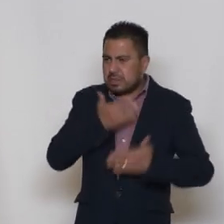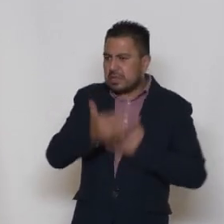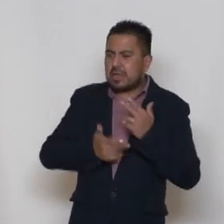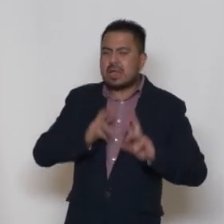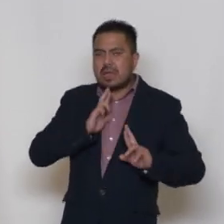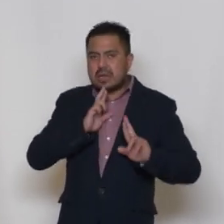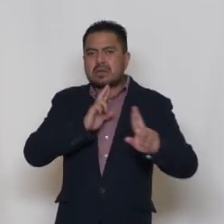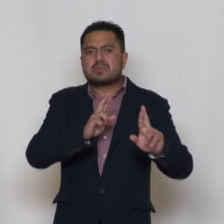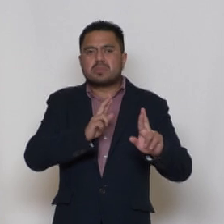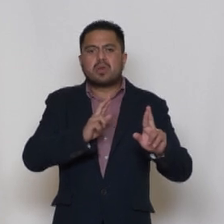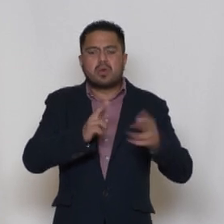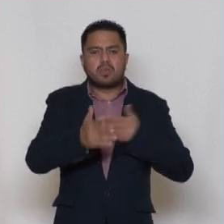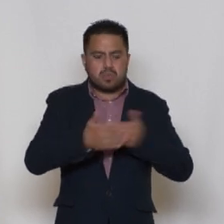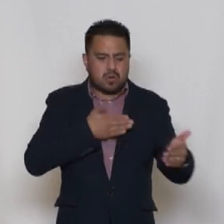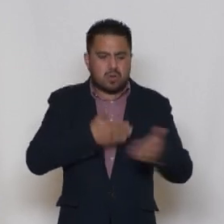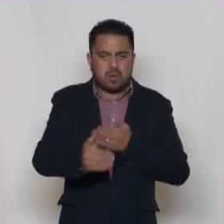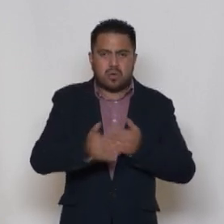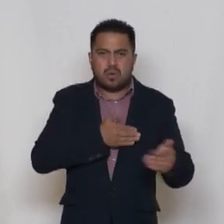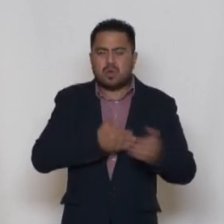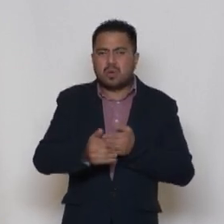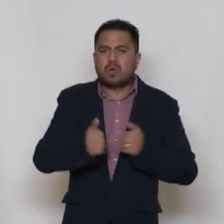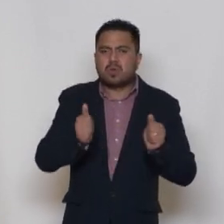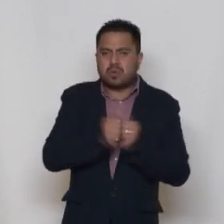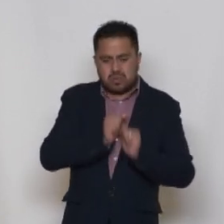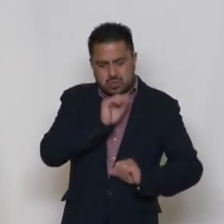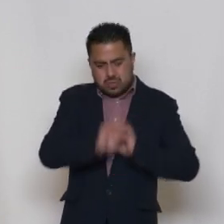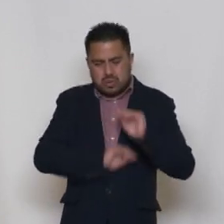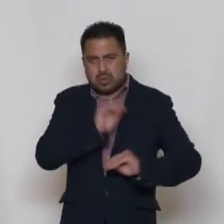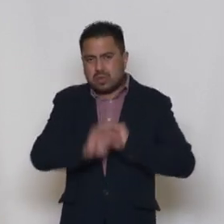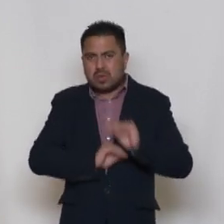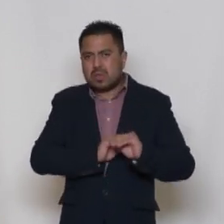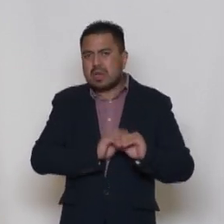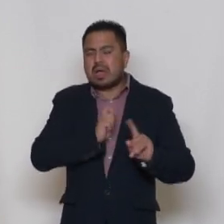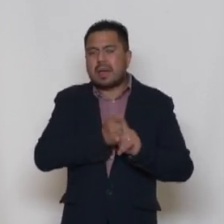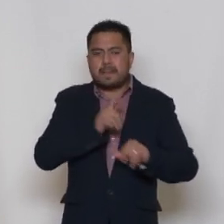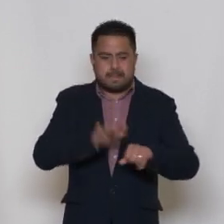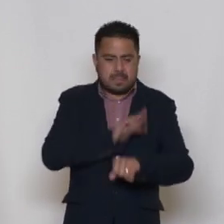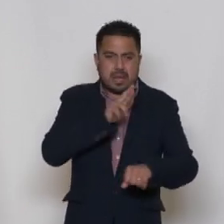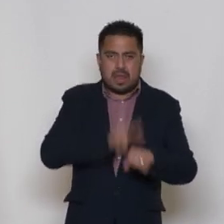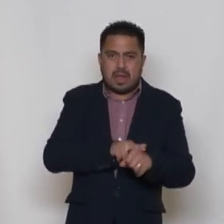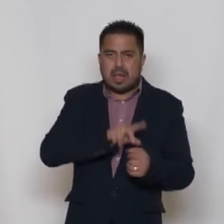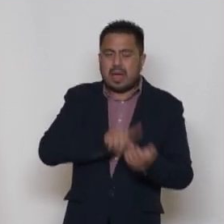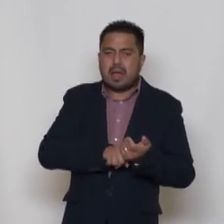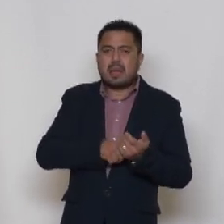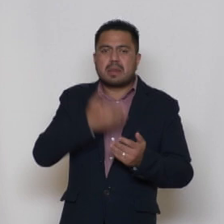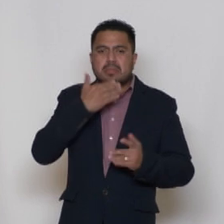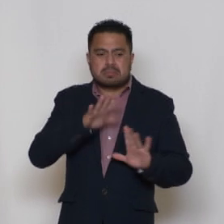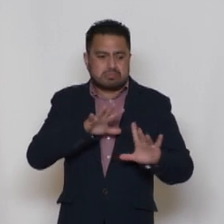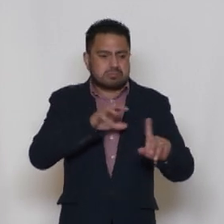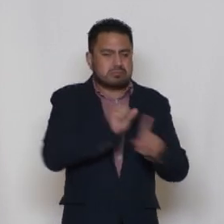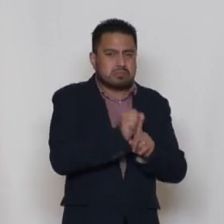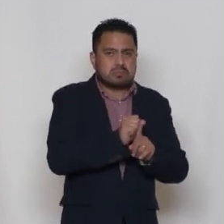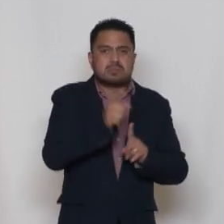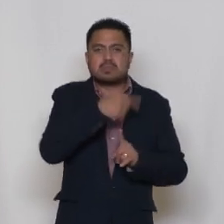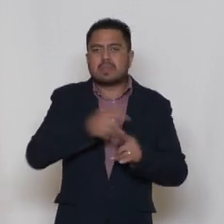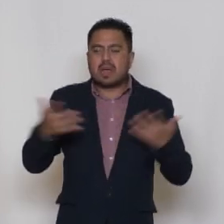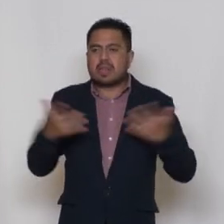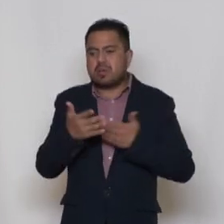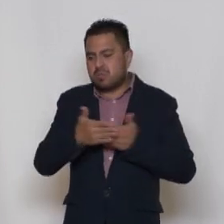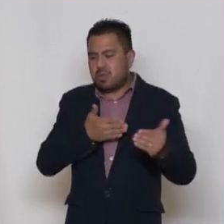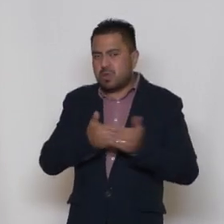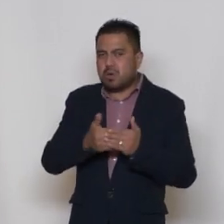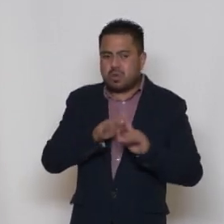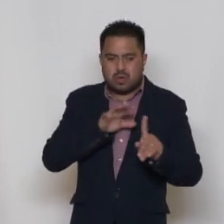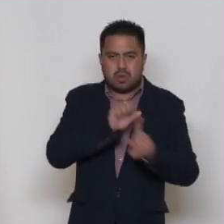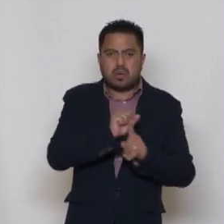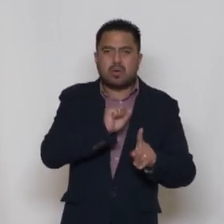respuesta de modelos a escala de estructuras. Estructuras, la mayor parte de estructuras civiles. Hacemos un modelo a escala,